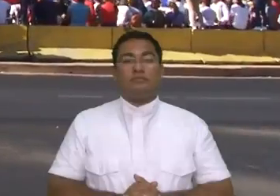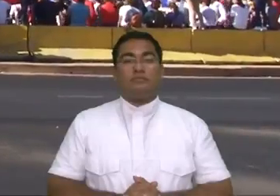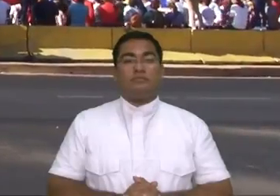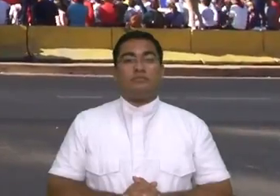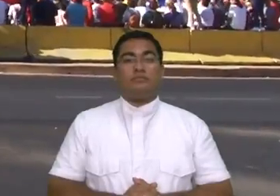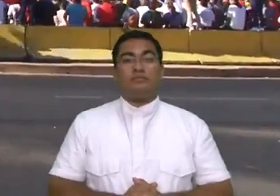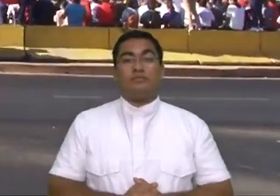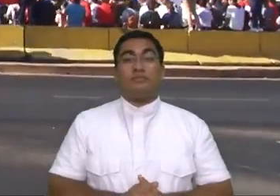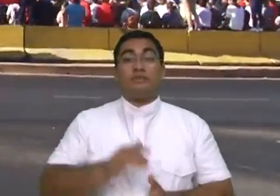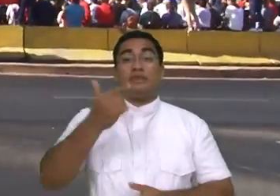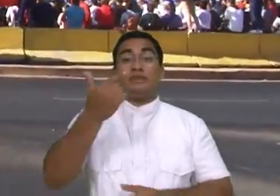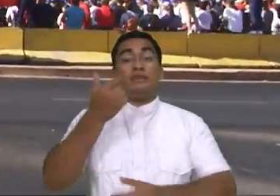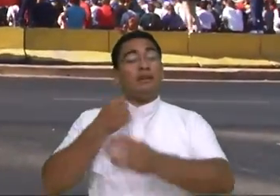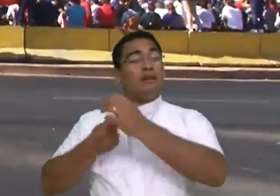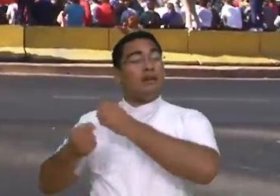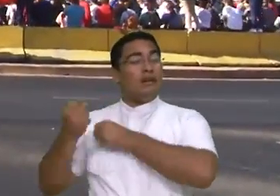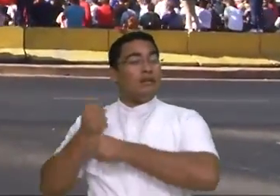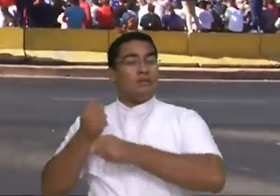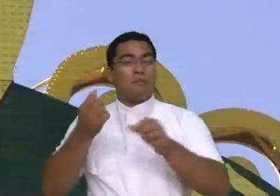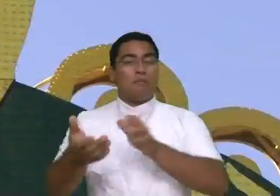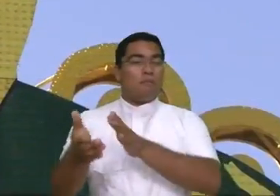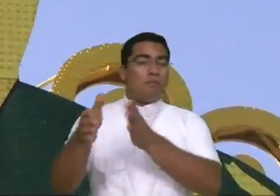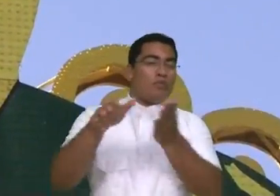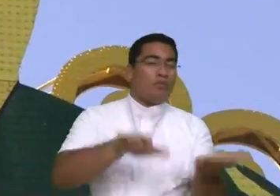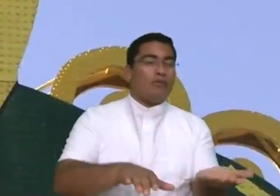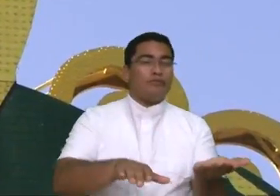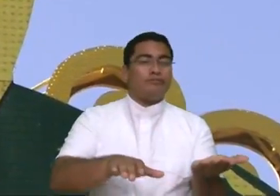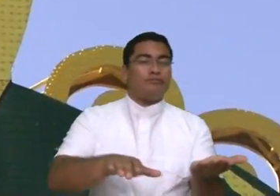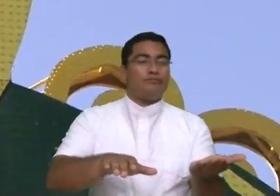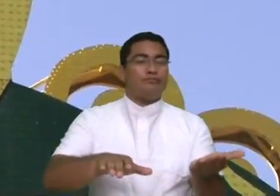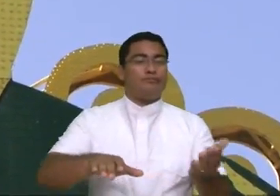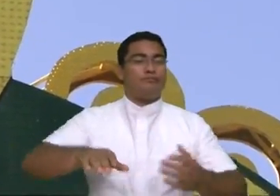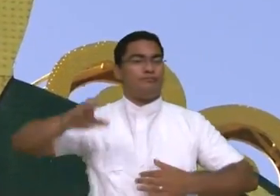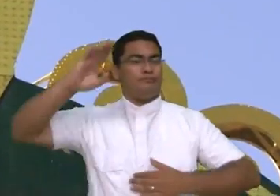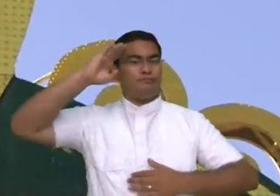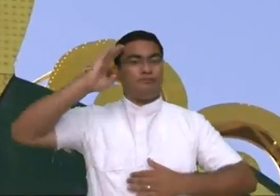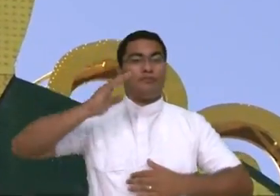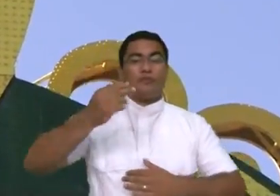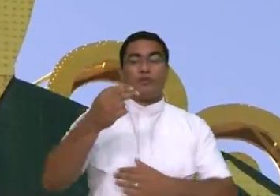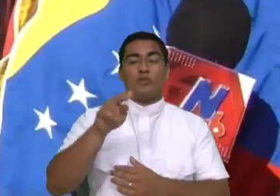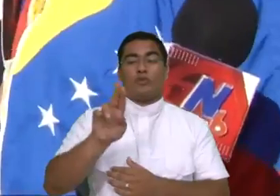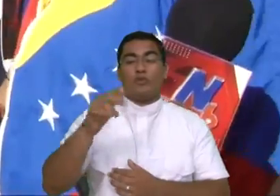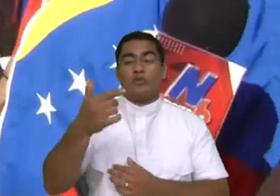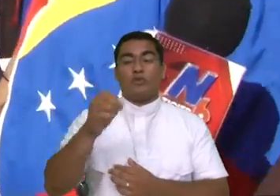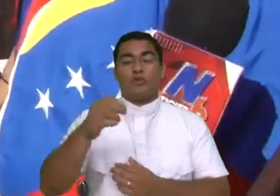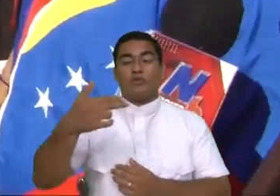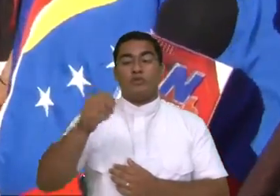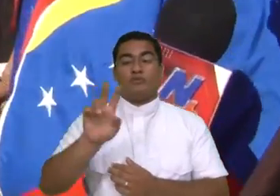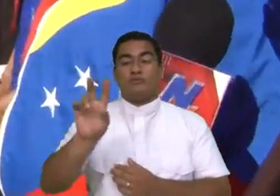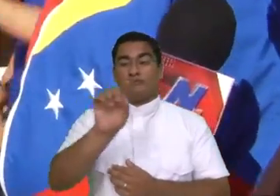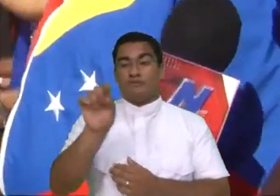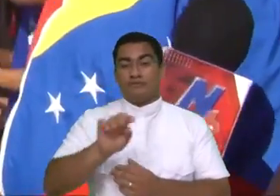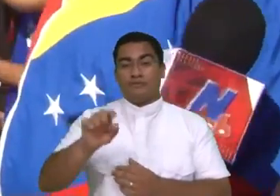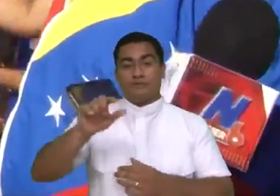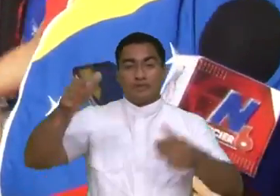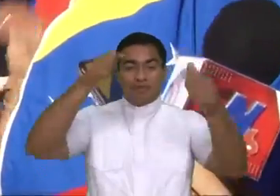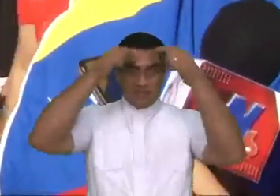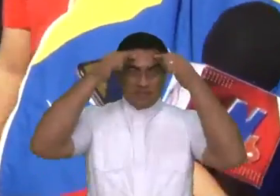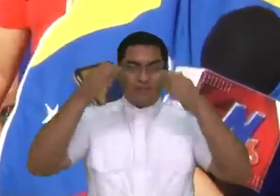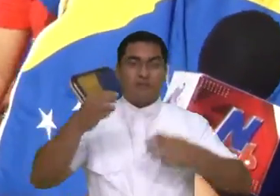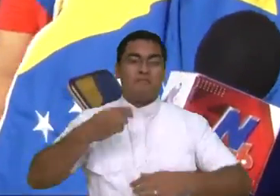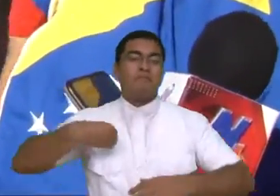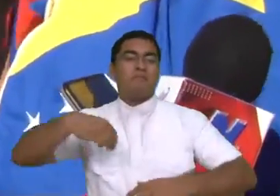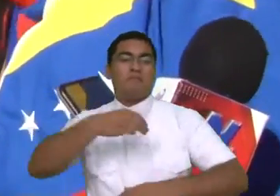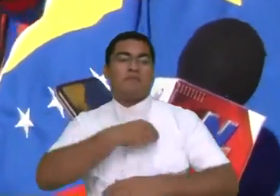Al cumplirse 7 años del paso a la inmortalidad del comandante Hugo Chávez, miembros de la Juventud Sandinista 19 de Julio,